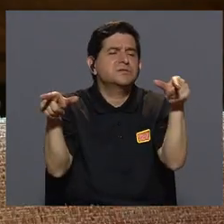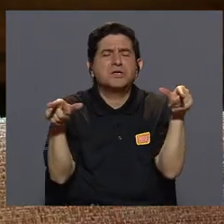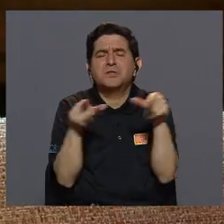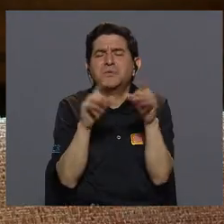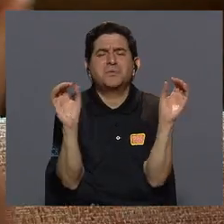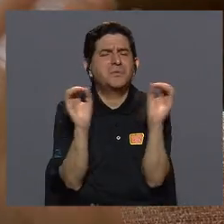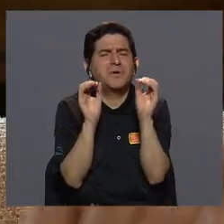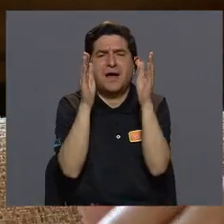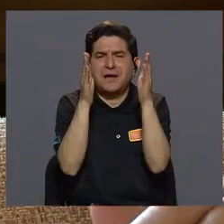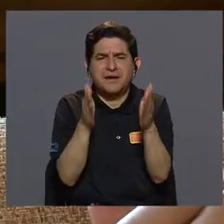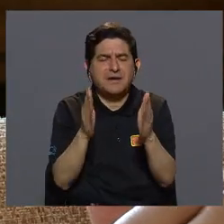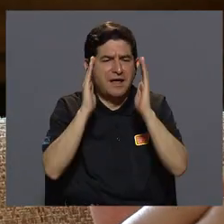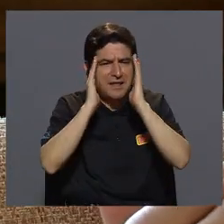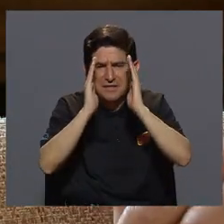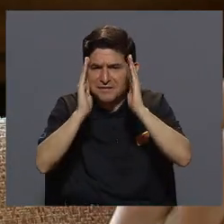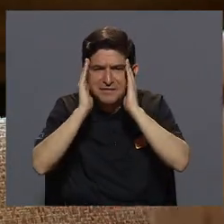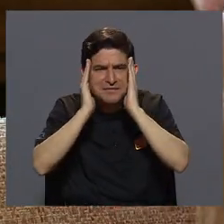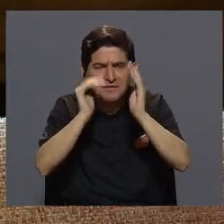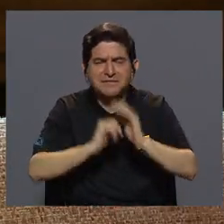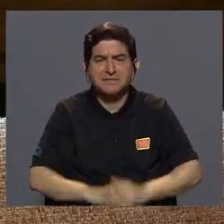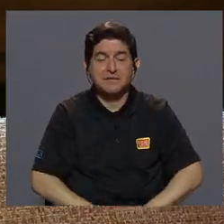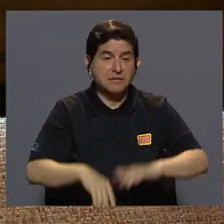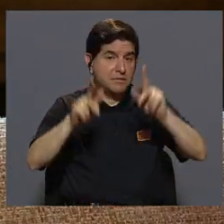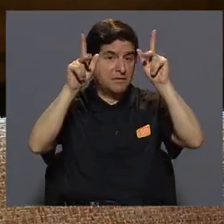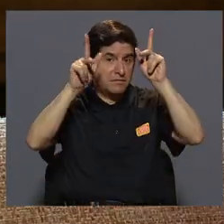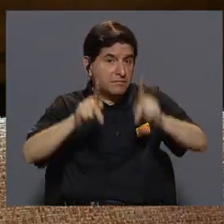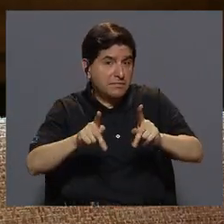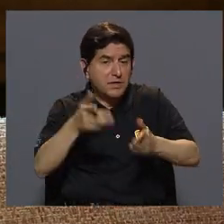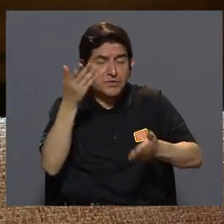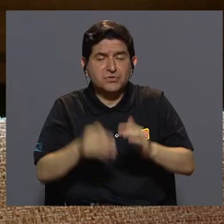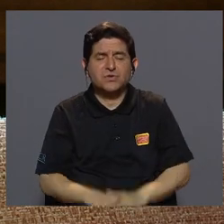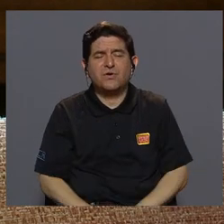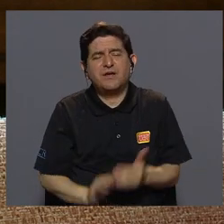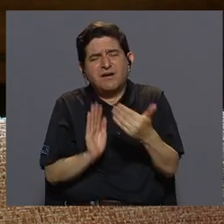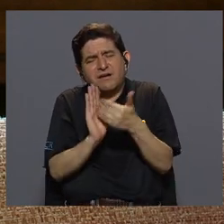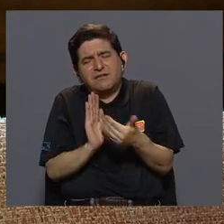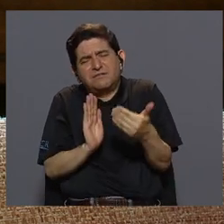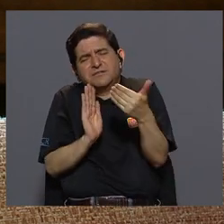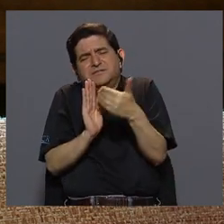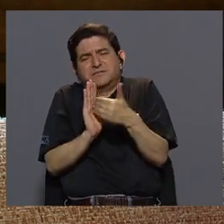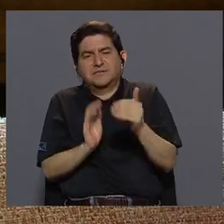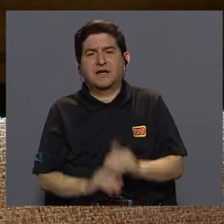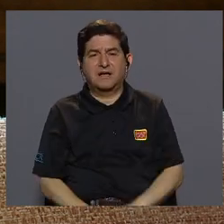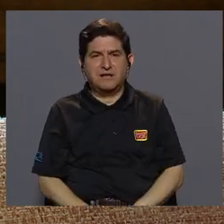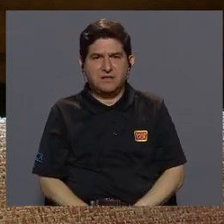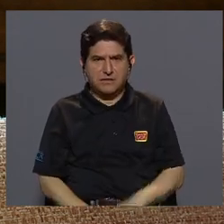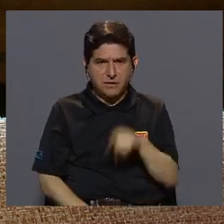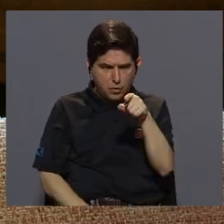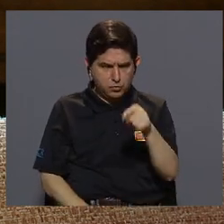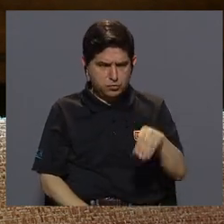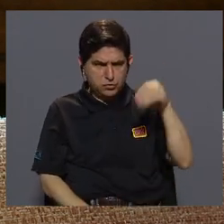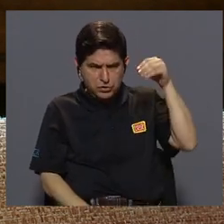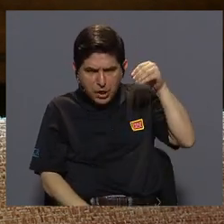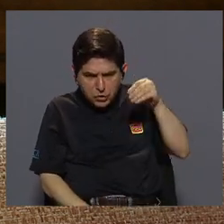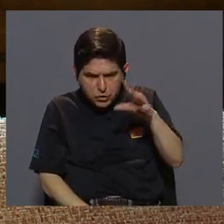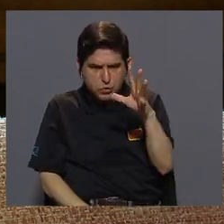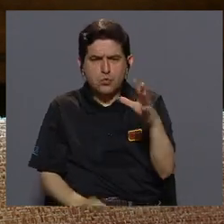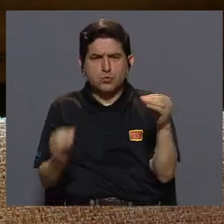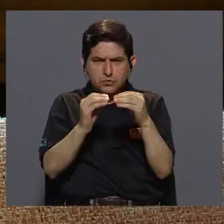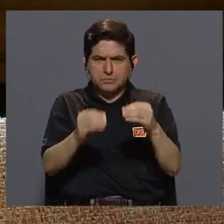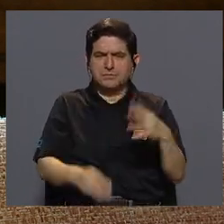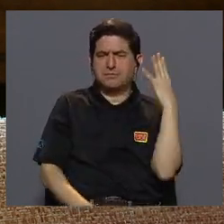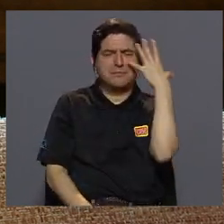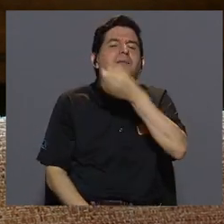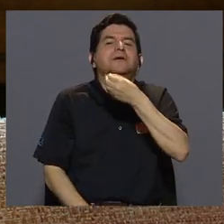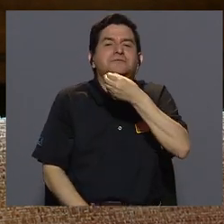nadie hace caso, a la persona que está disminuida, ahí da tu lumbre más bella.